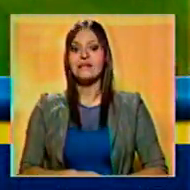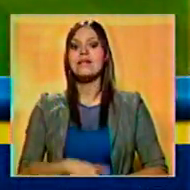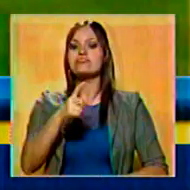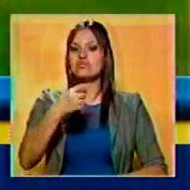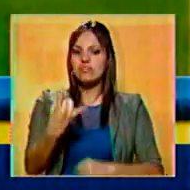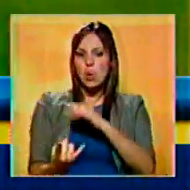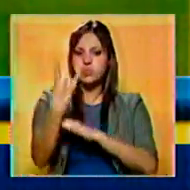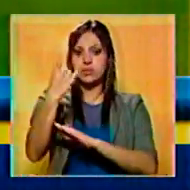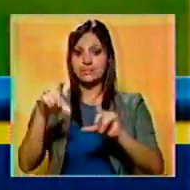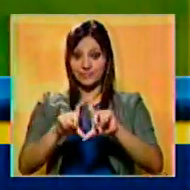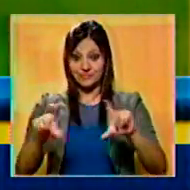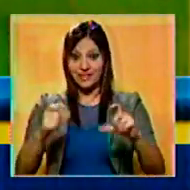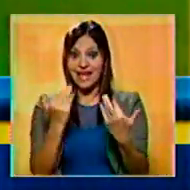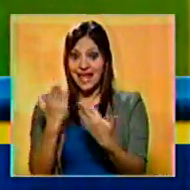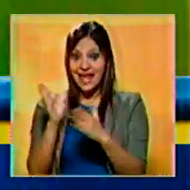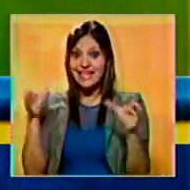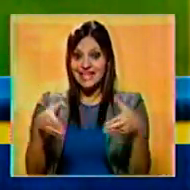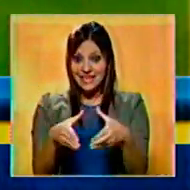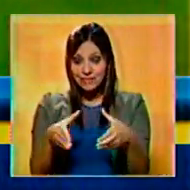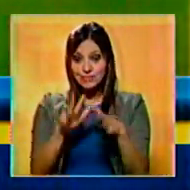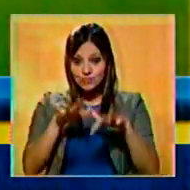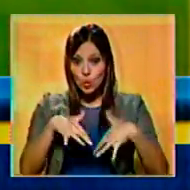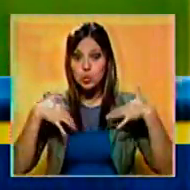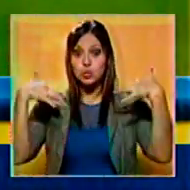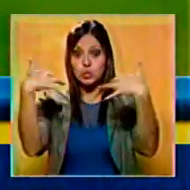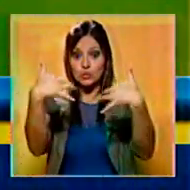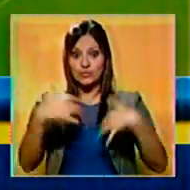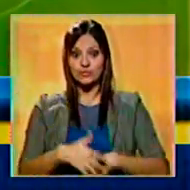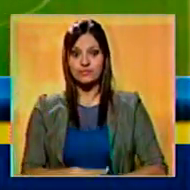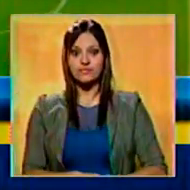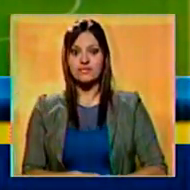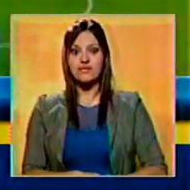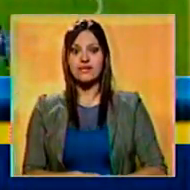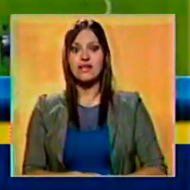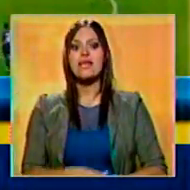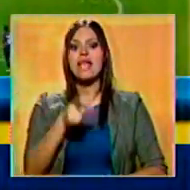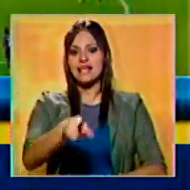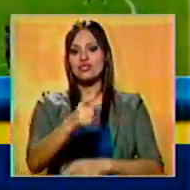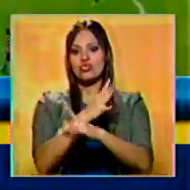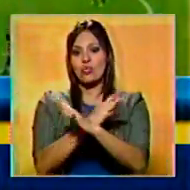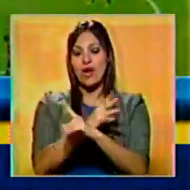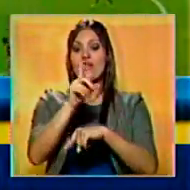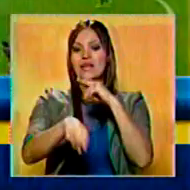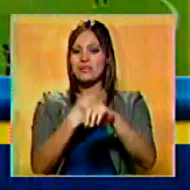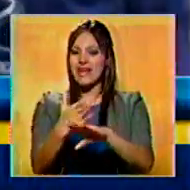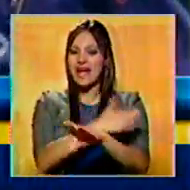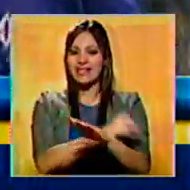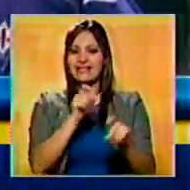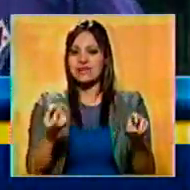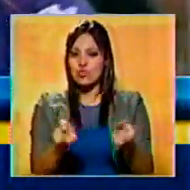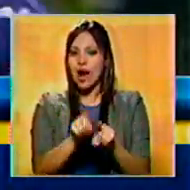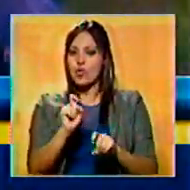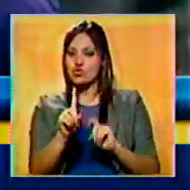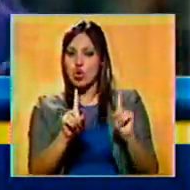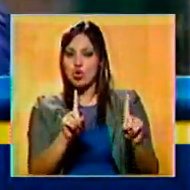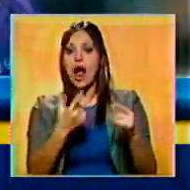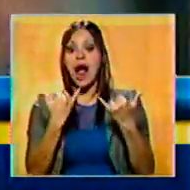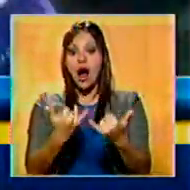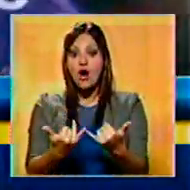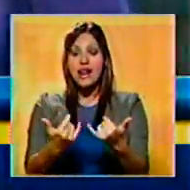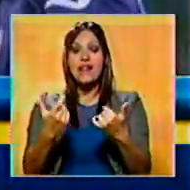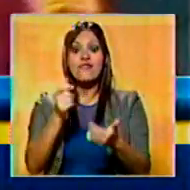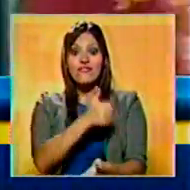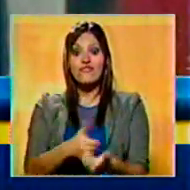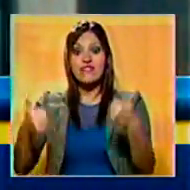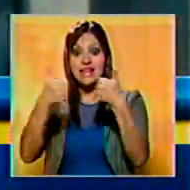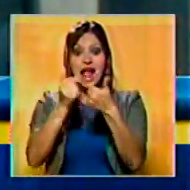la Fiorentina y la Juventus. El estadio Artemio Franchi de Florencia recibirá este desafío luego del empate 1 en la ida y que revive la final de la Copa